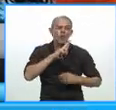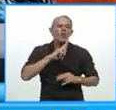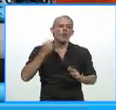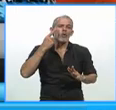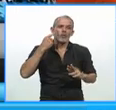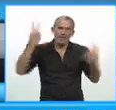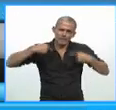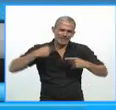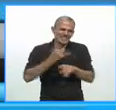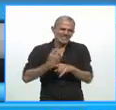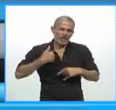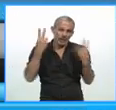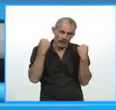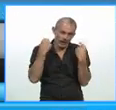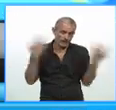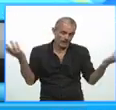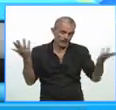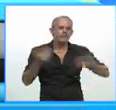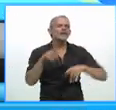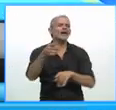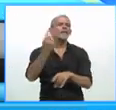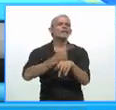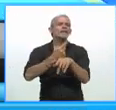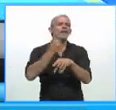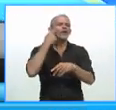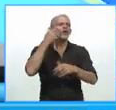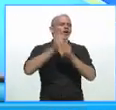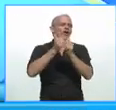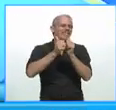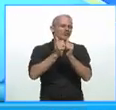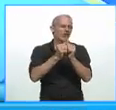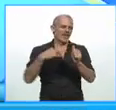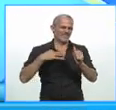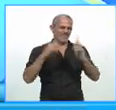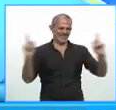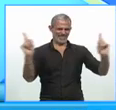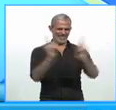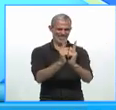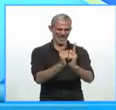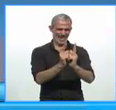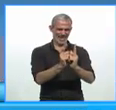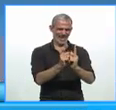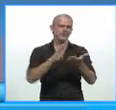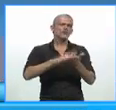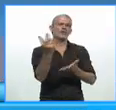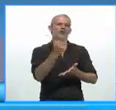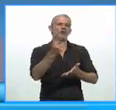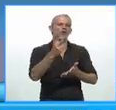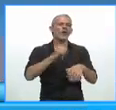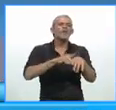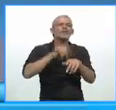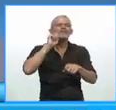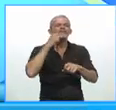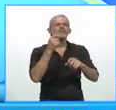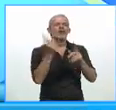así. Antes que eso, Santi y Klaus, les propongo compartir una pequeña bio que hizo la producción respecto de los momentos algunos destacados